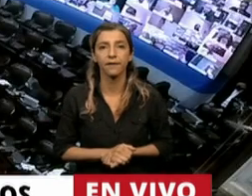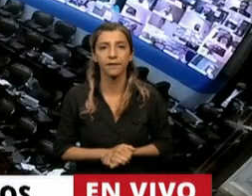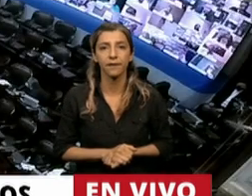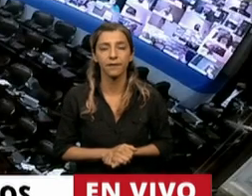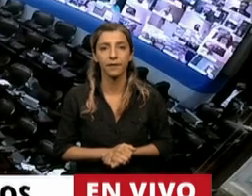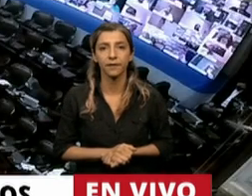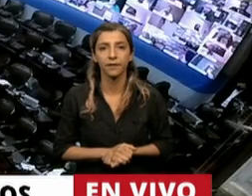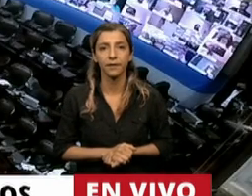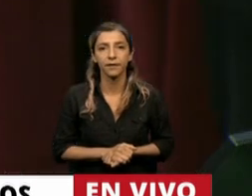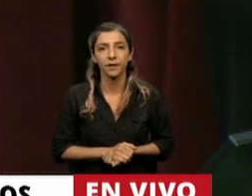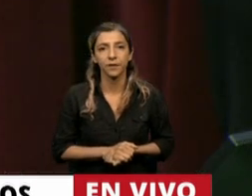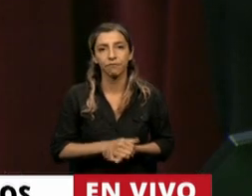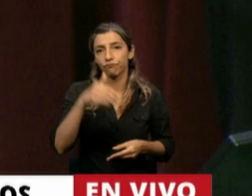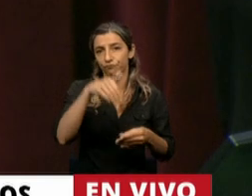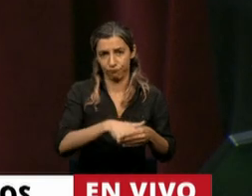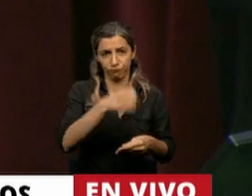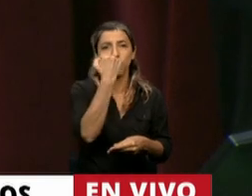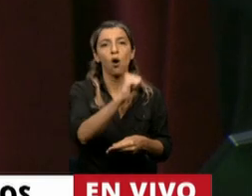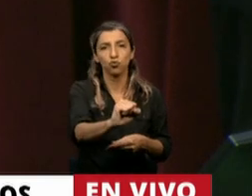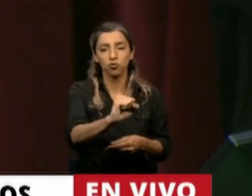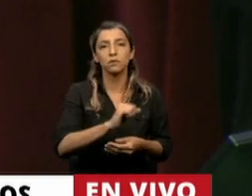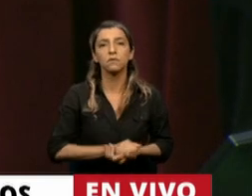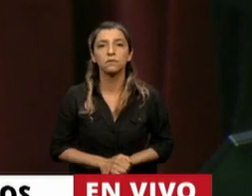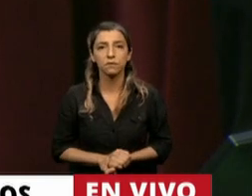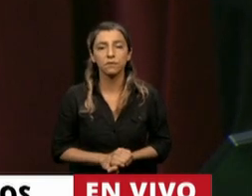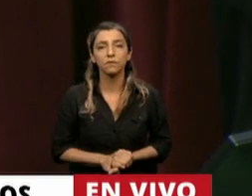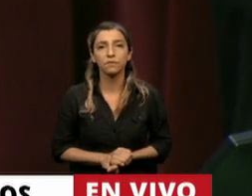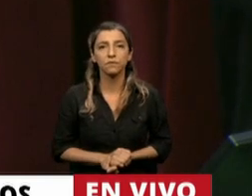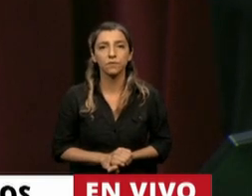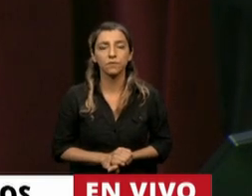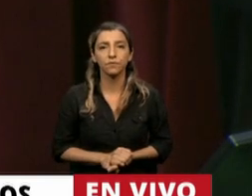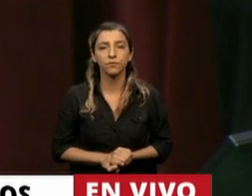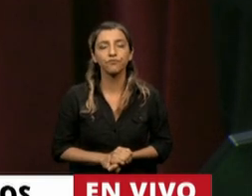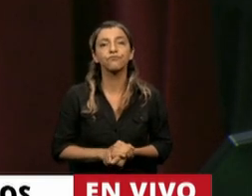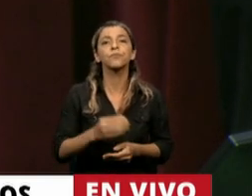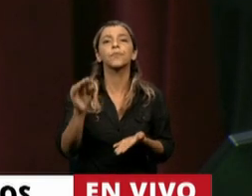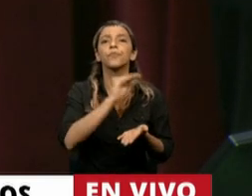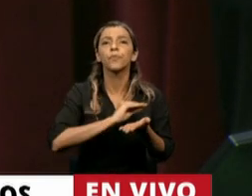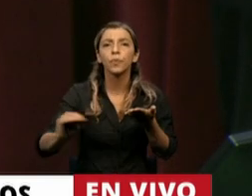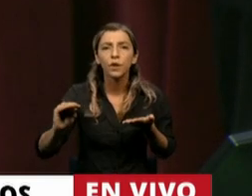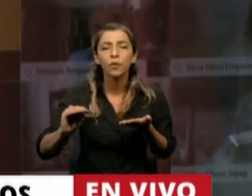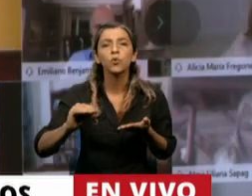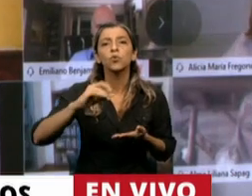ocaña ausente a la hora de votar diputado